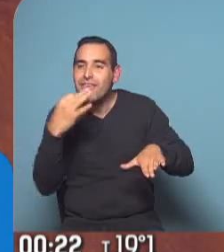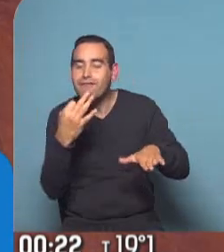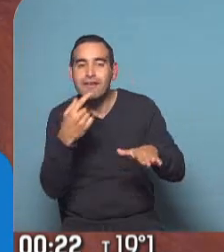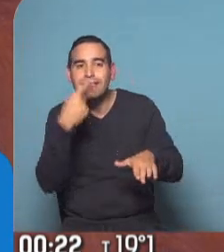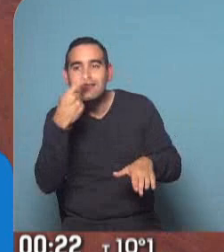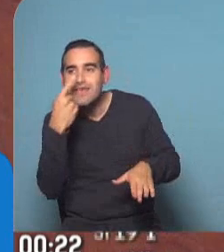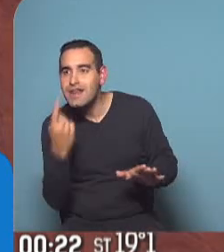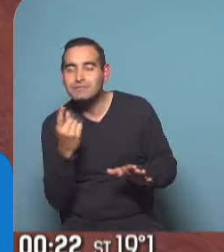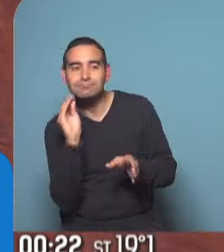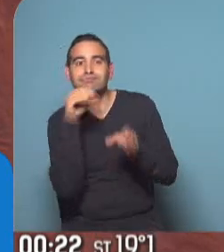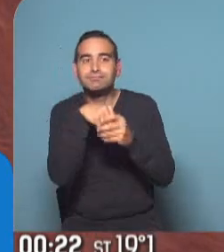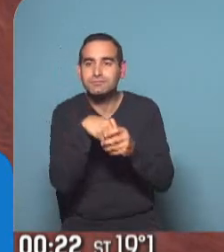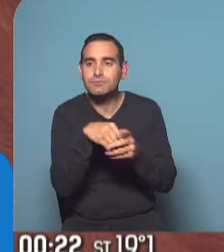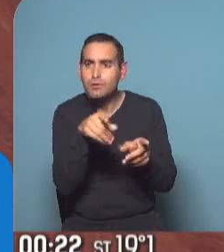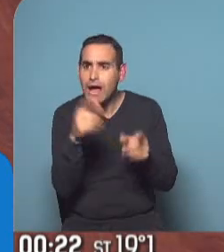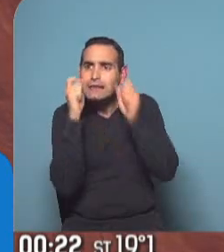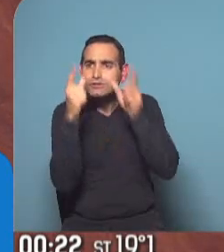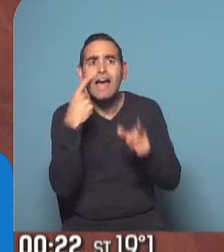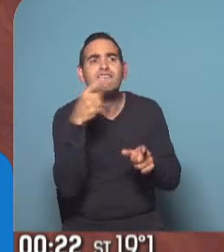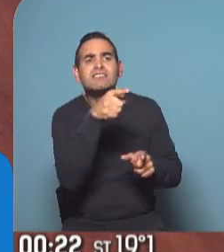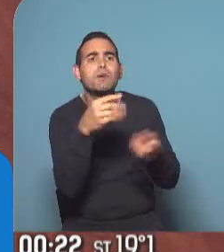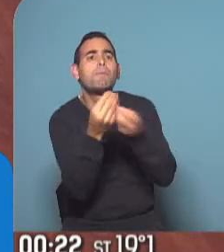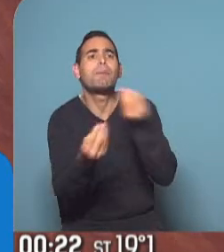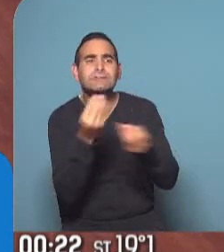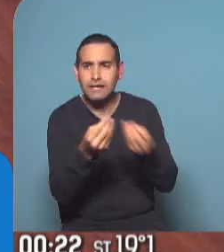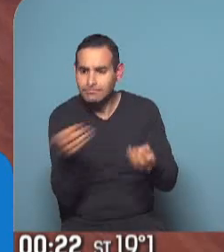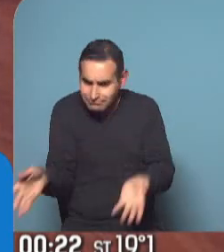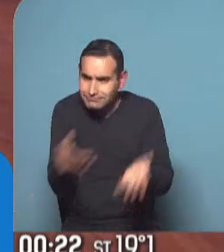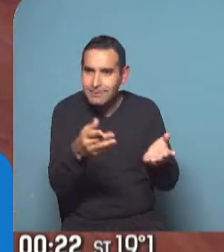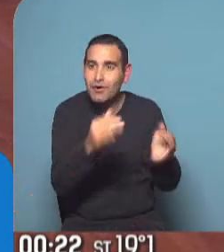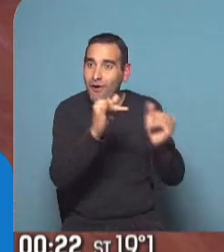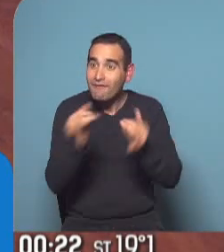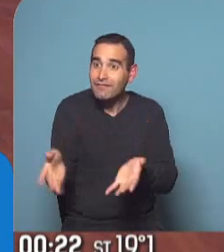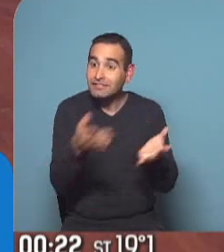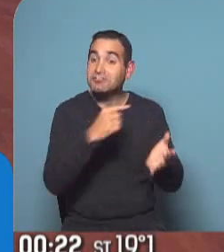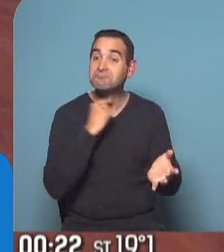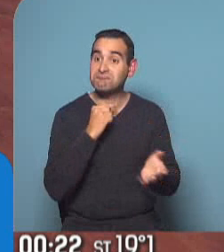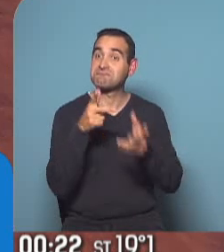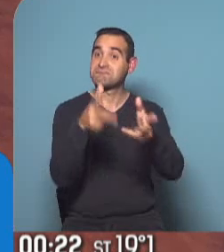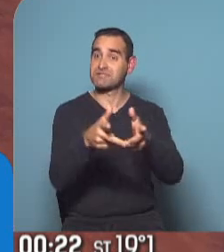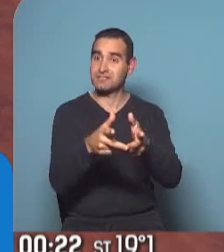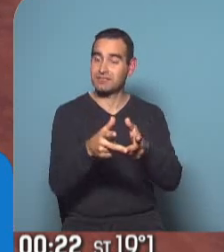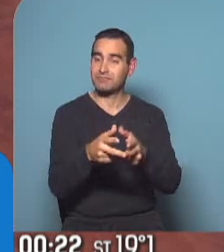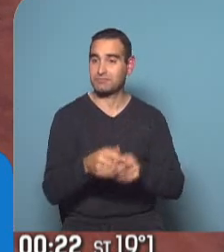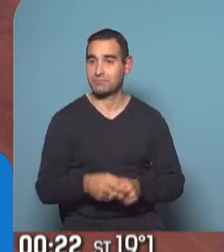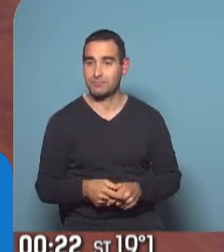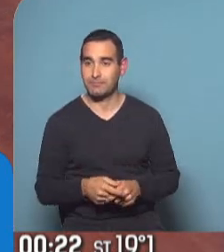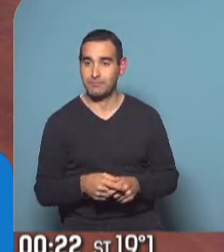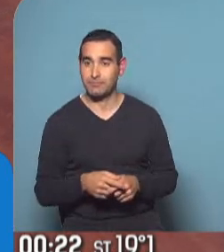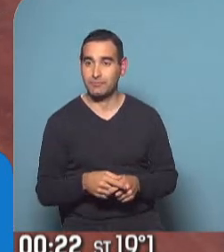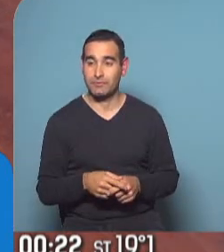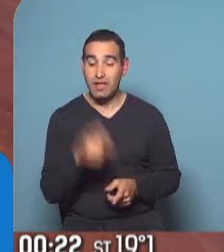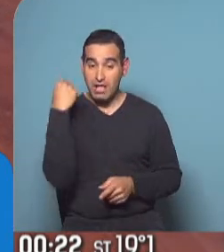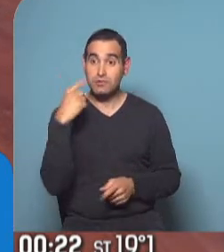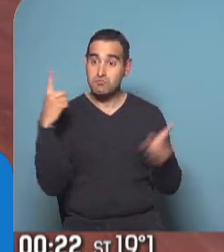comprometerse porque no vas y escuchas a ver qué les pasa esa fue la primera consigna de ver goles y frente a esa crisis